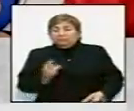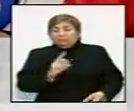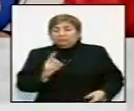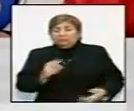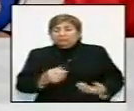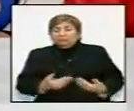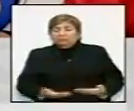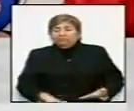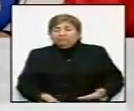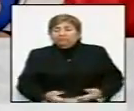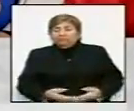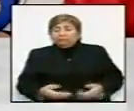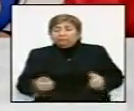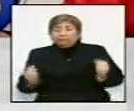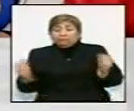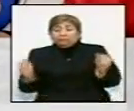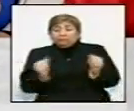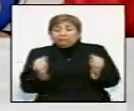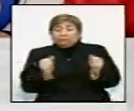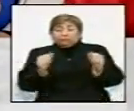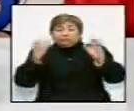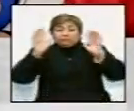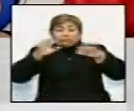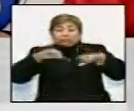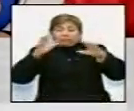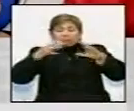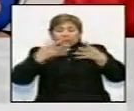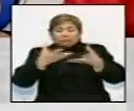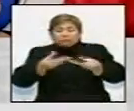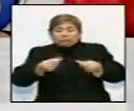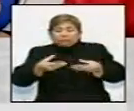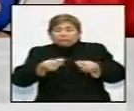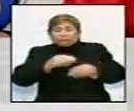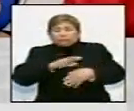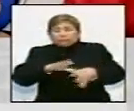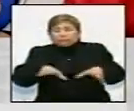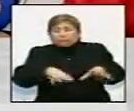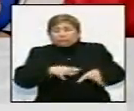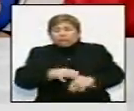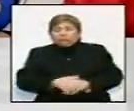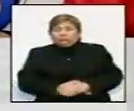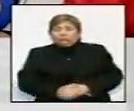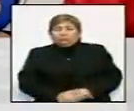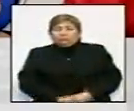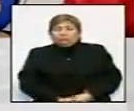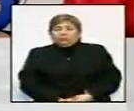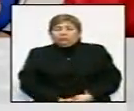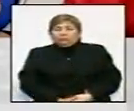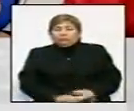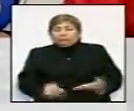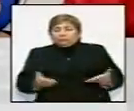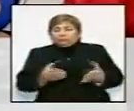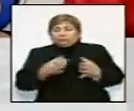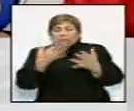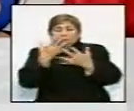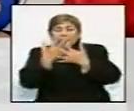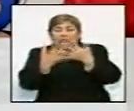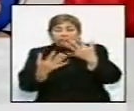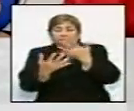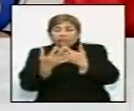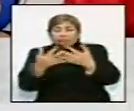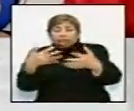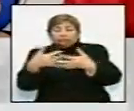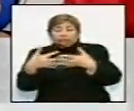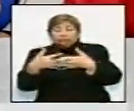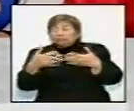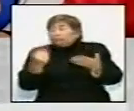no, cuando hay un frío incesante, hay lluvias, se mojan, hechos en realidad de cera que no les brinda